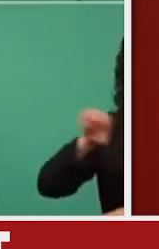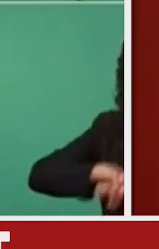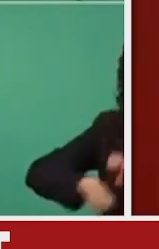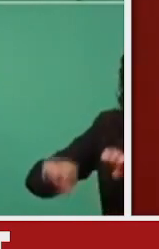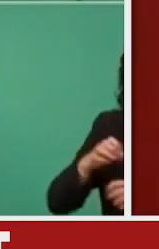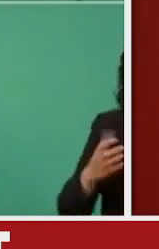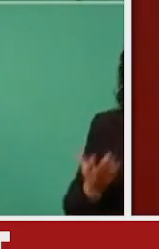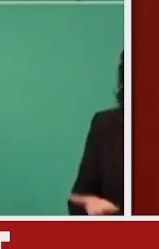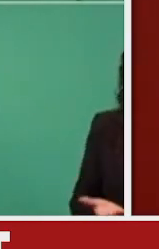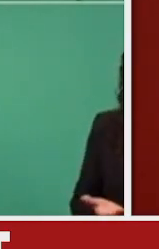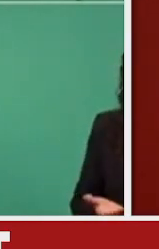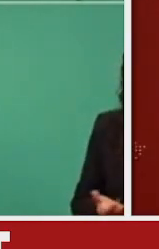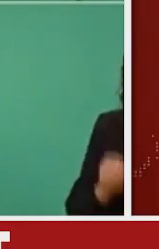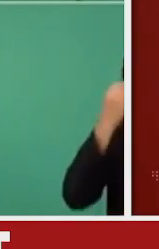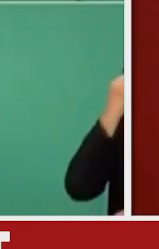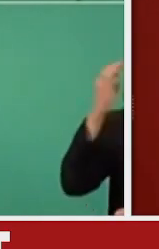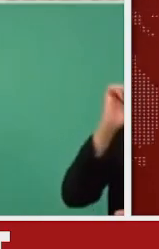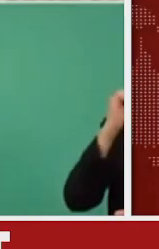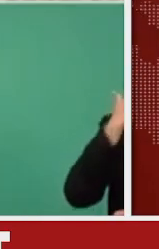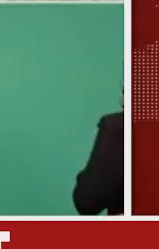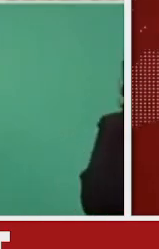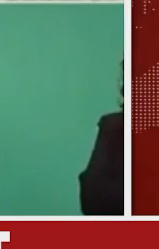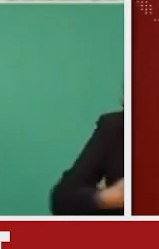en el gobierno de salinas